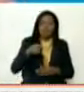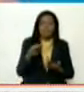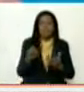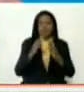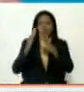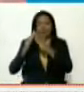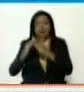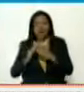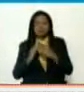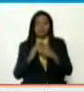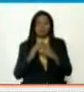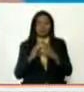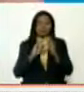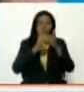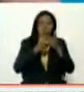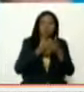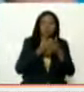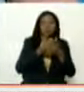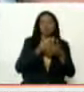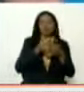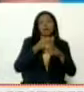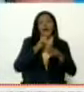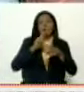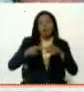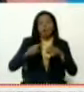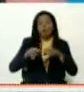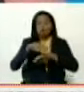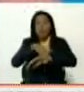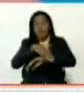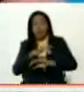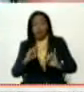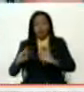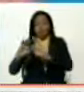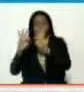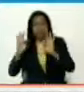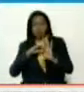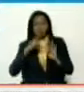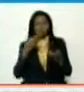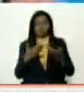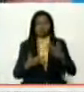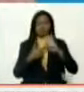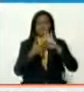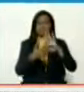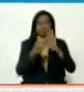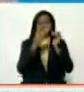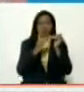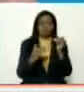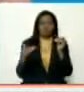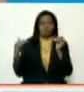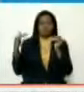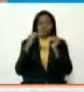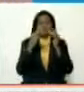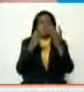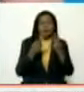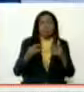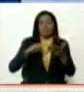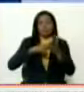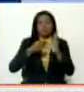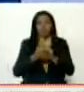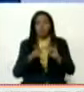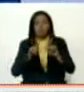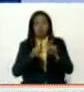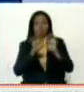casas de abrigo, en fin. Con esta herramienta, presidente, estamos dando un salto cualitativo, tecnológico,